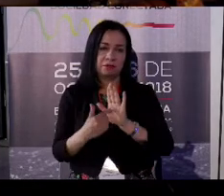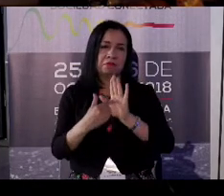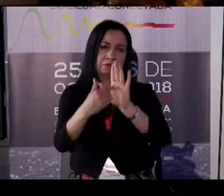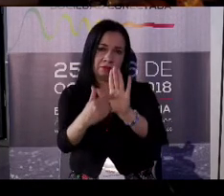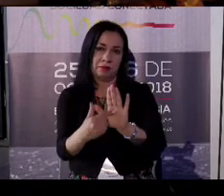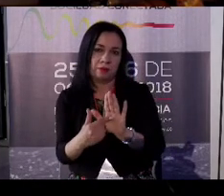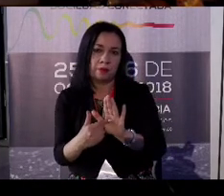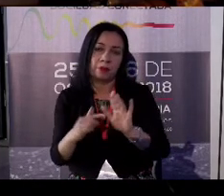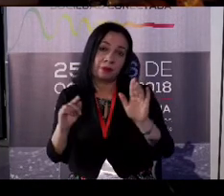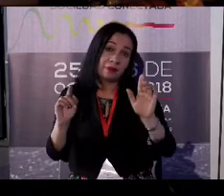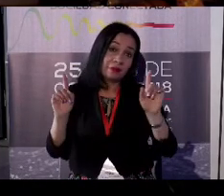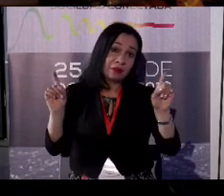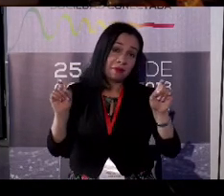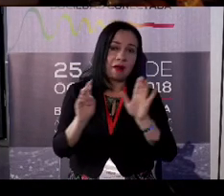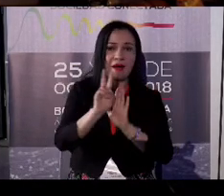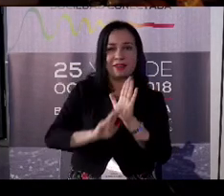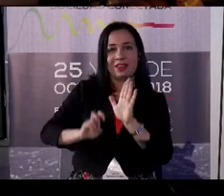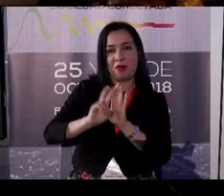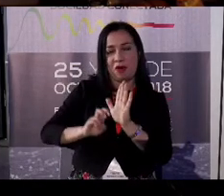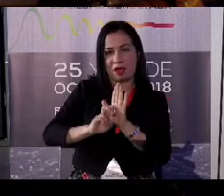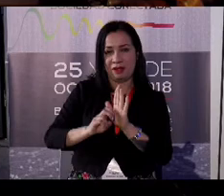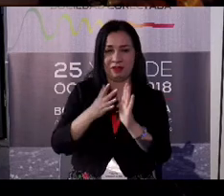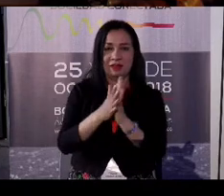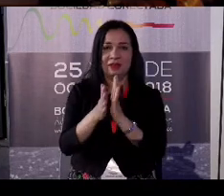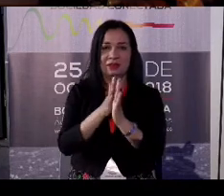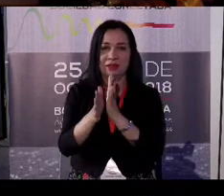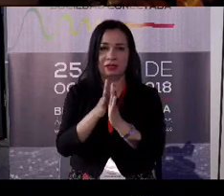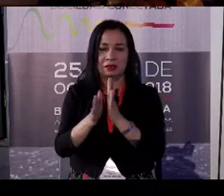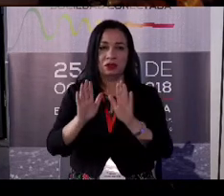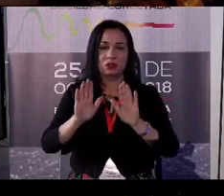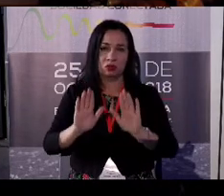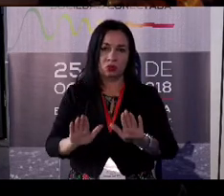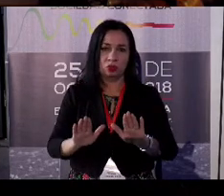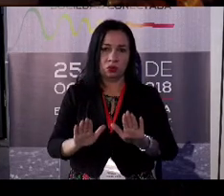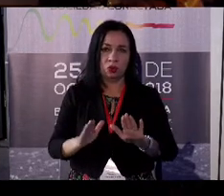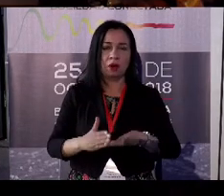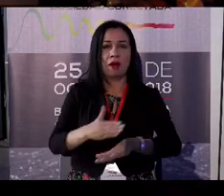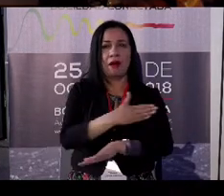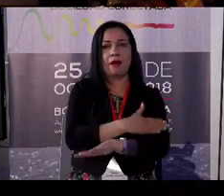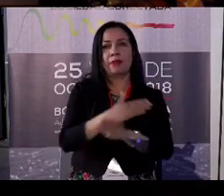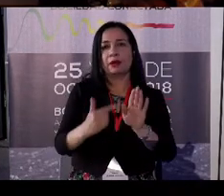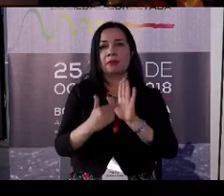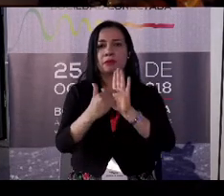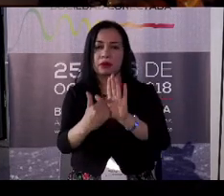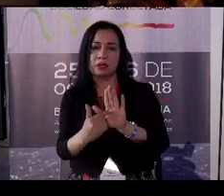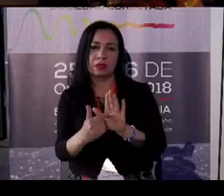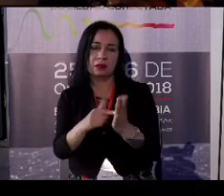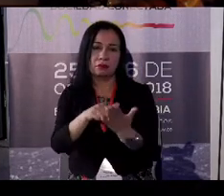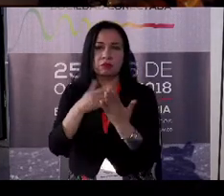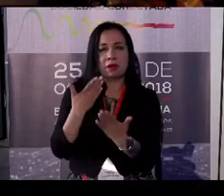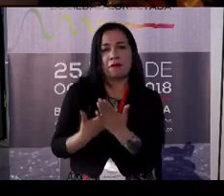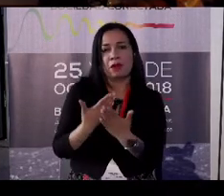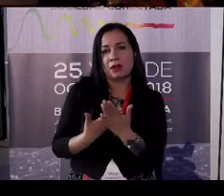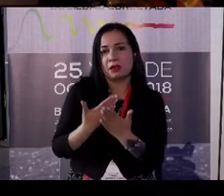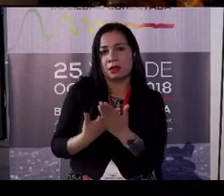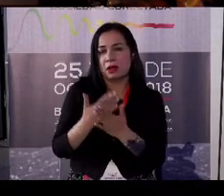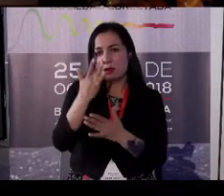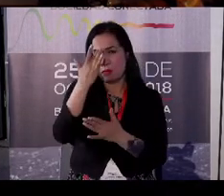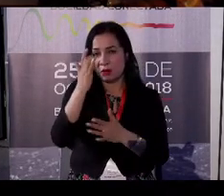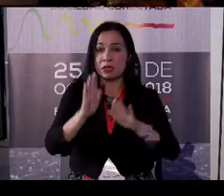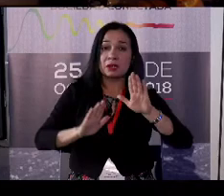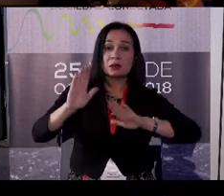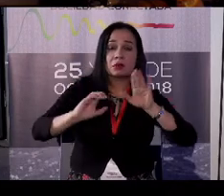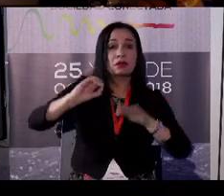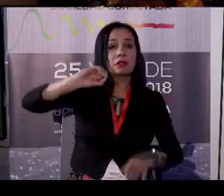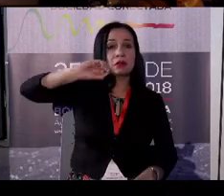estoy hablando desde la teoría que ya nos ha mostrado alguna evidencia, a pesar de que la subasta de